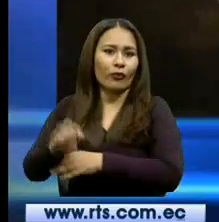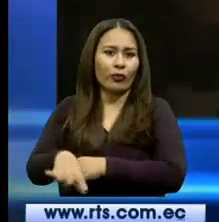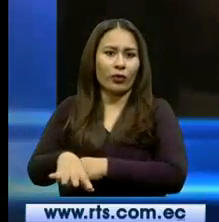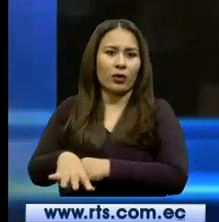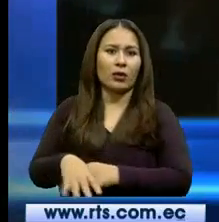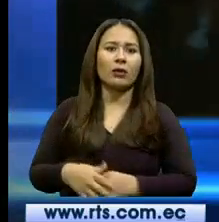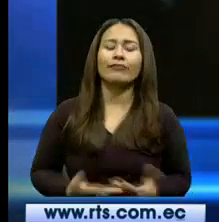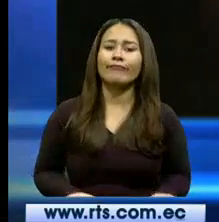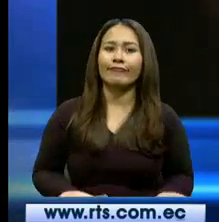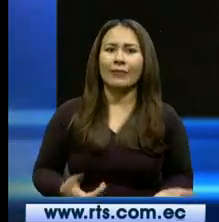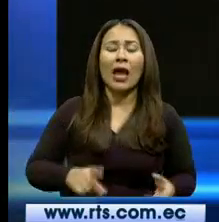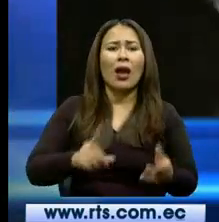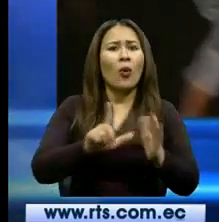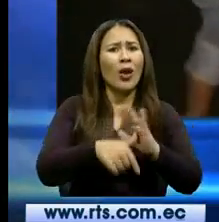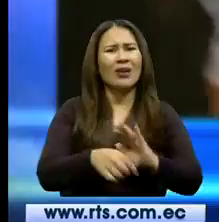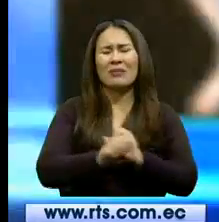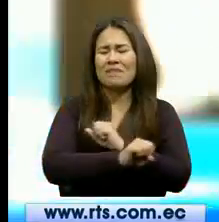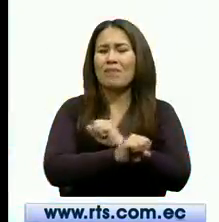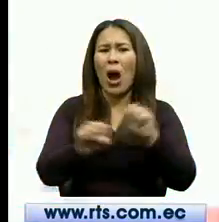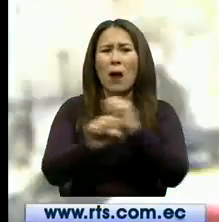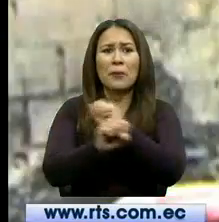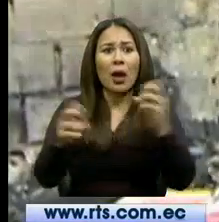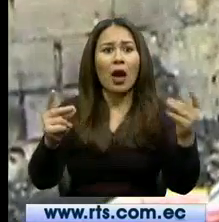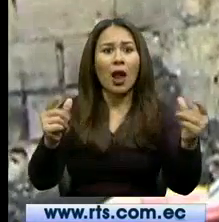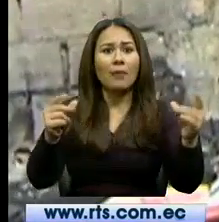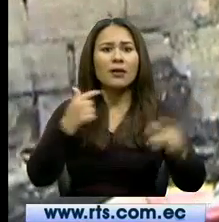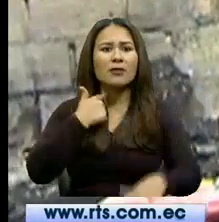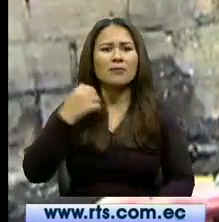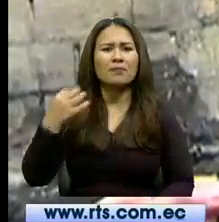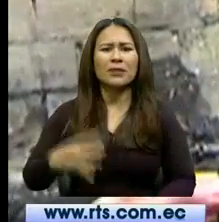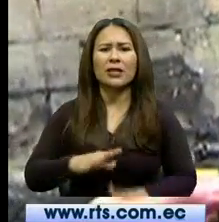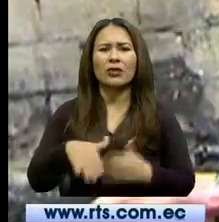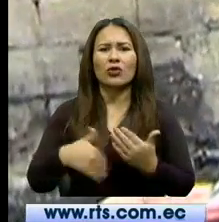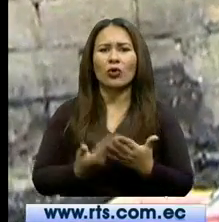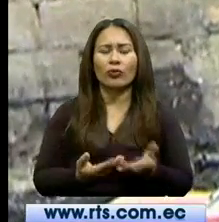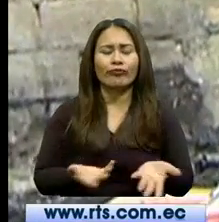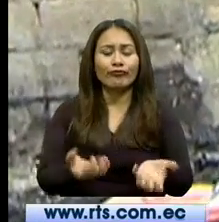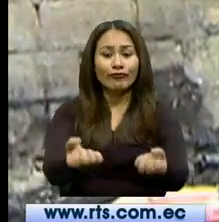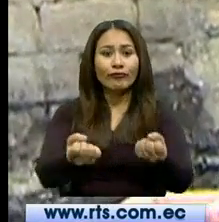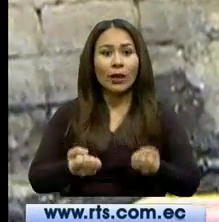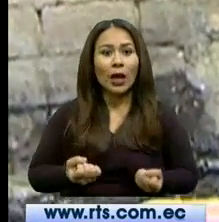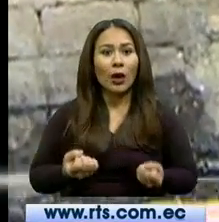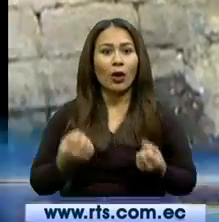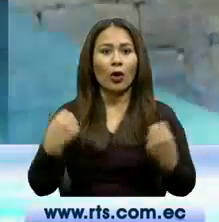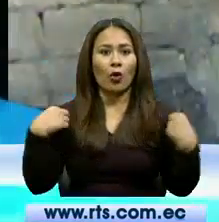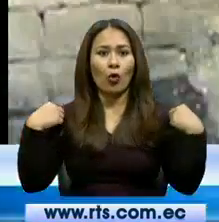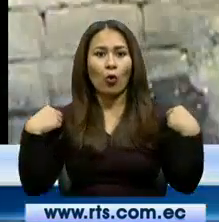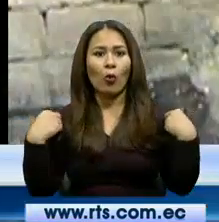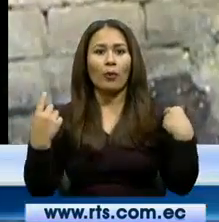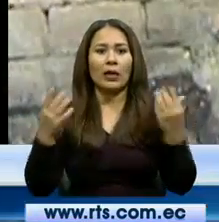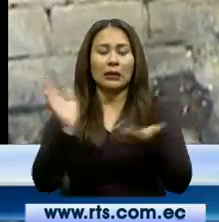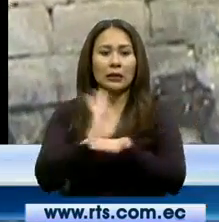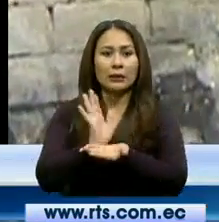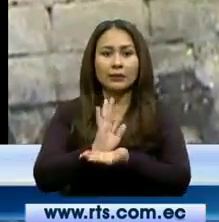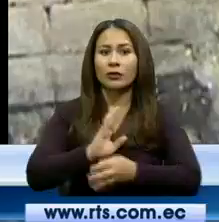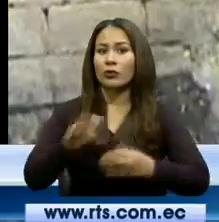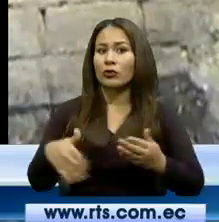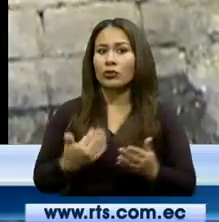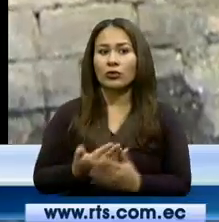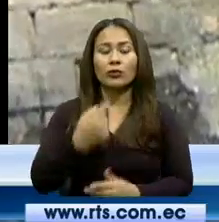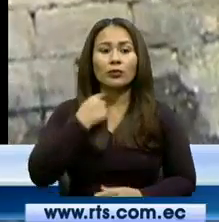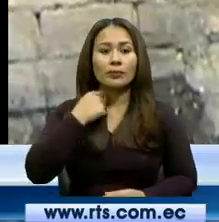para salir más candela ya no se puede hacer nada como un televisor toda ropa